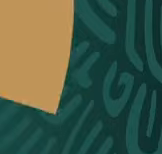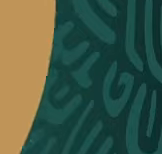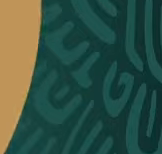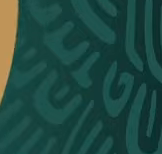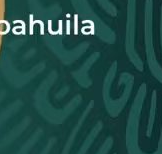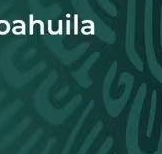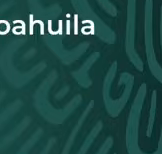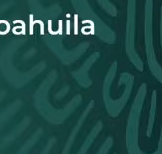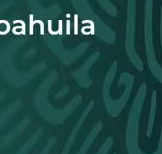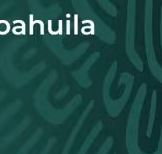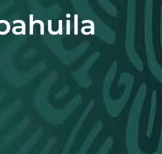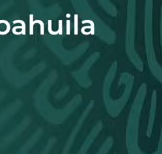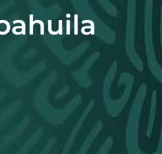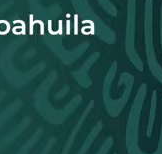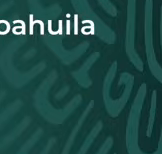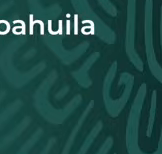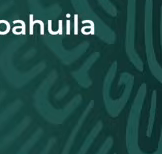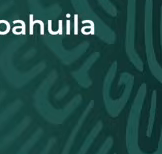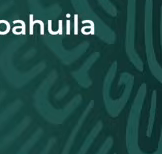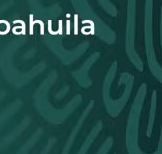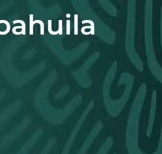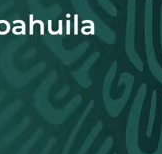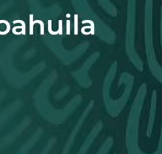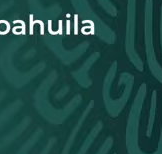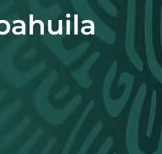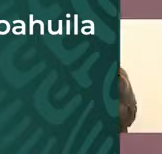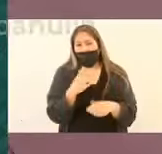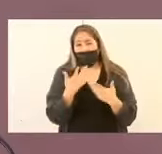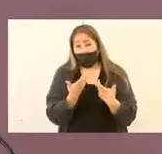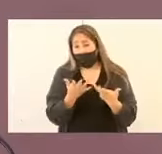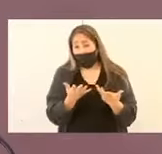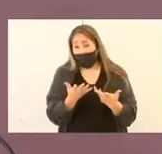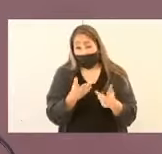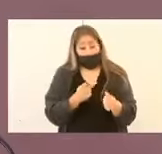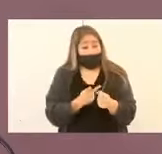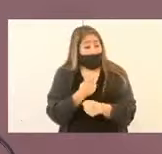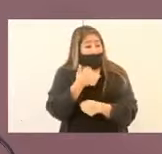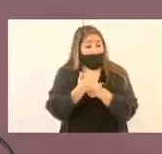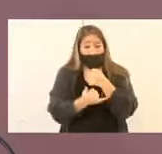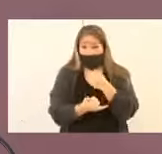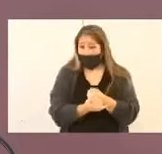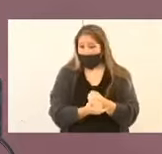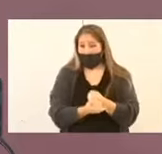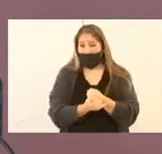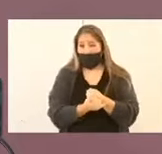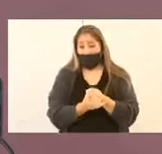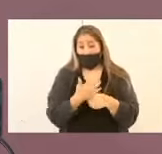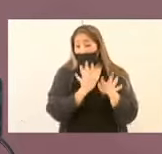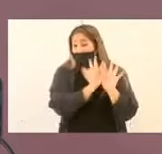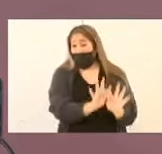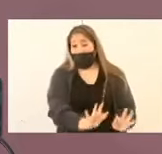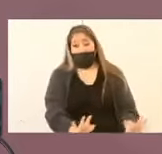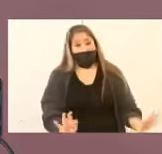y Durango. Es una obra magna, es un proyecto muy